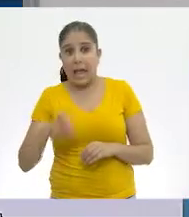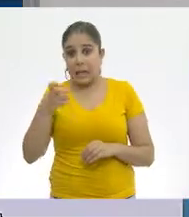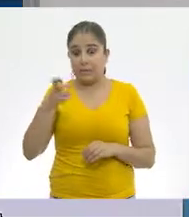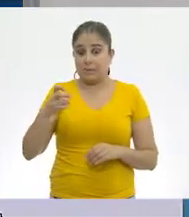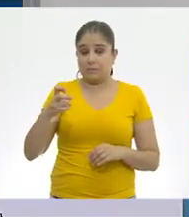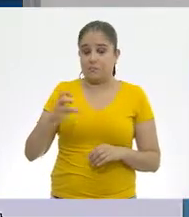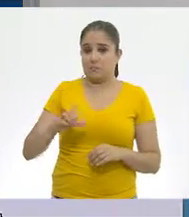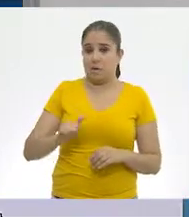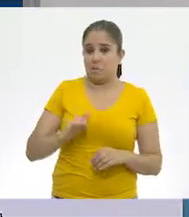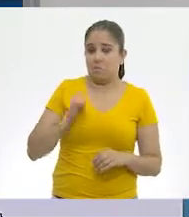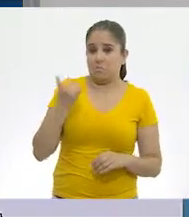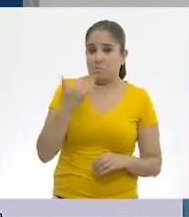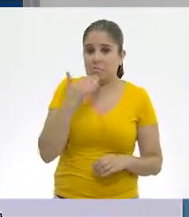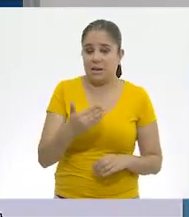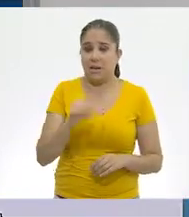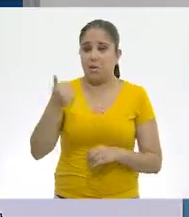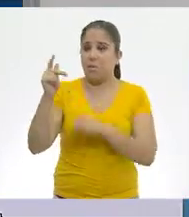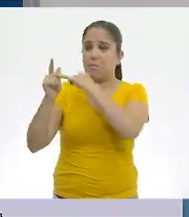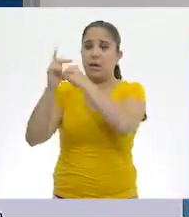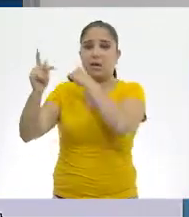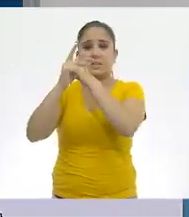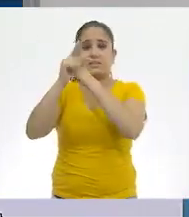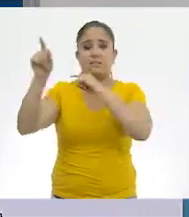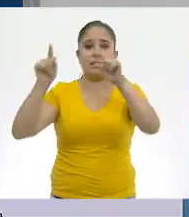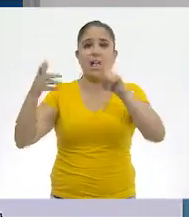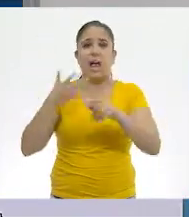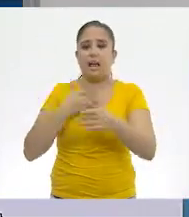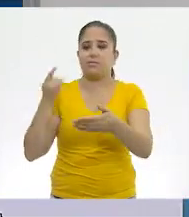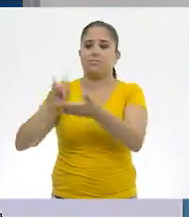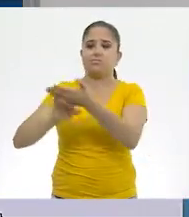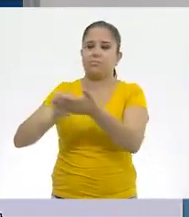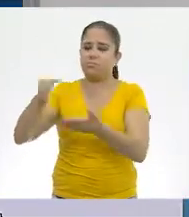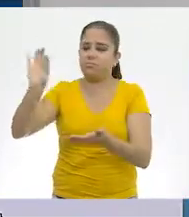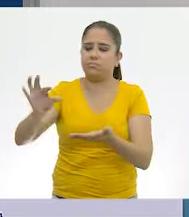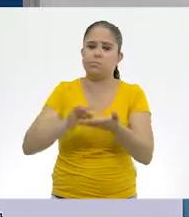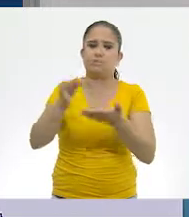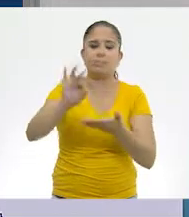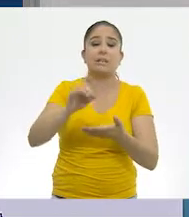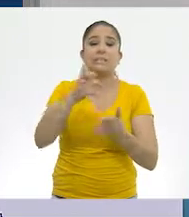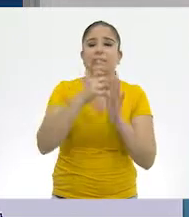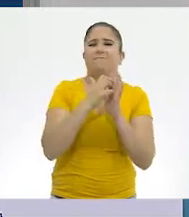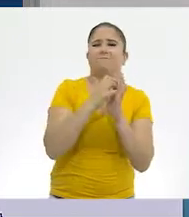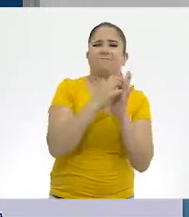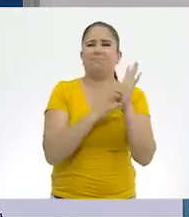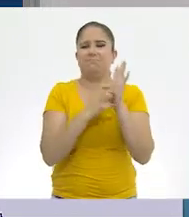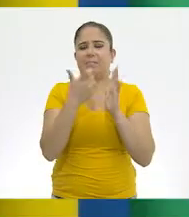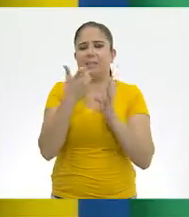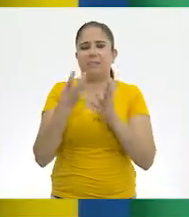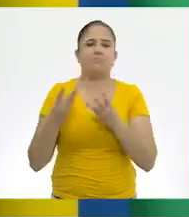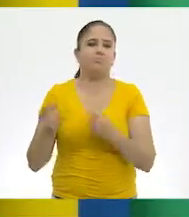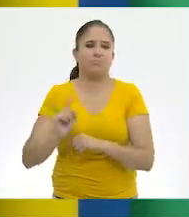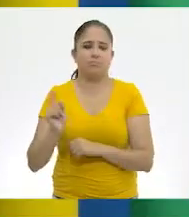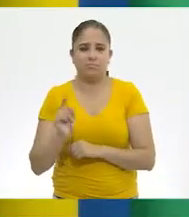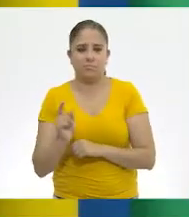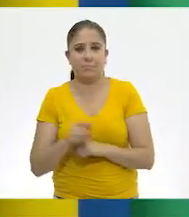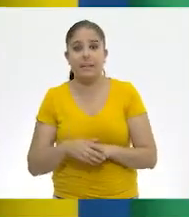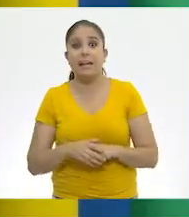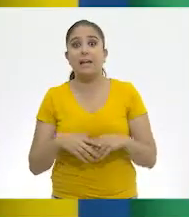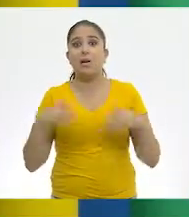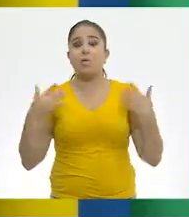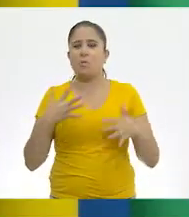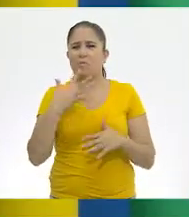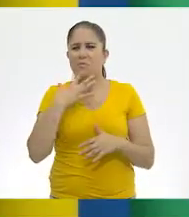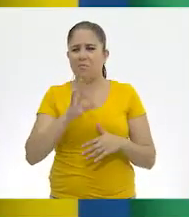provechoso. Muchos otros países ya hacían cosas como esta, y con ello habían logrado ahorrar muchísimo dinero. ¿Quién diría que con algo